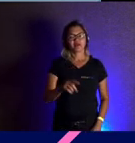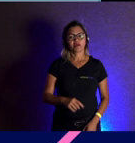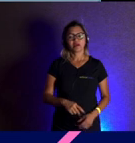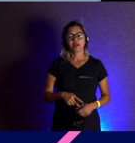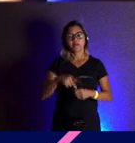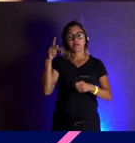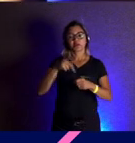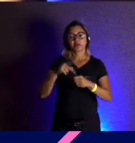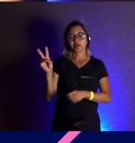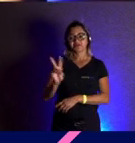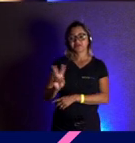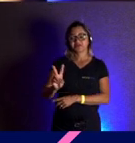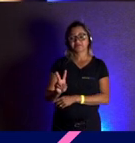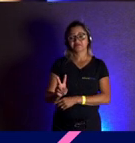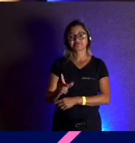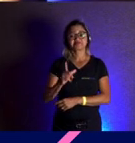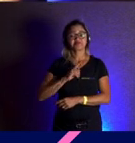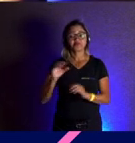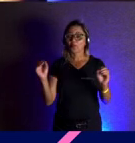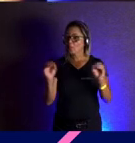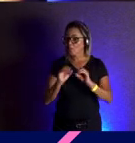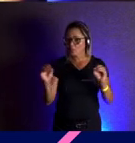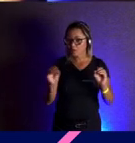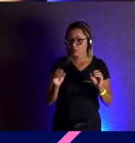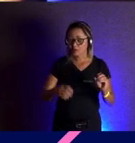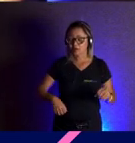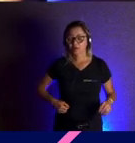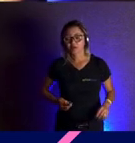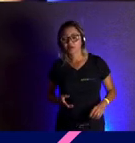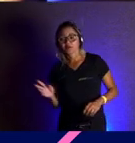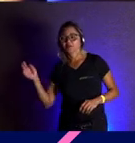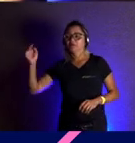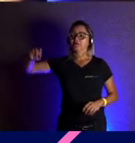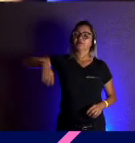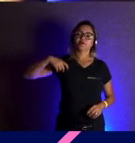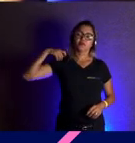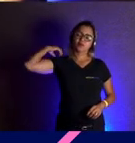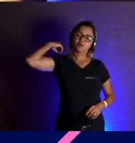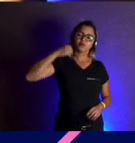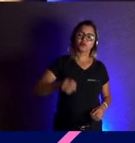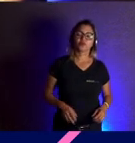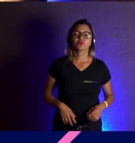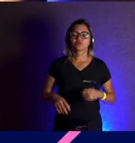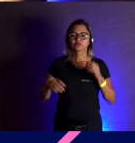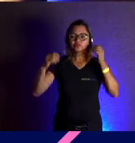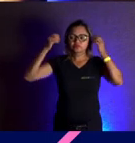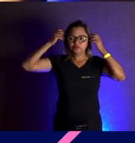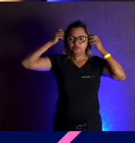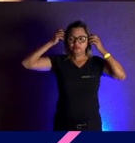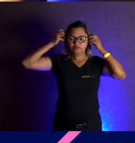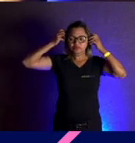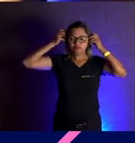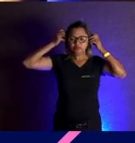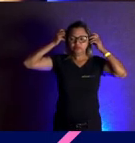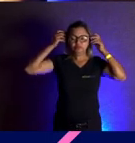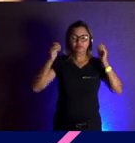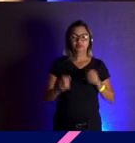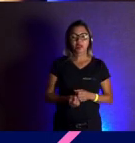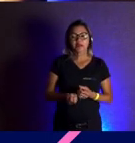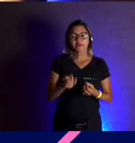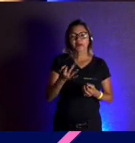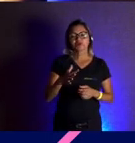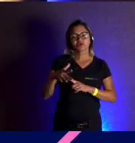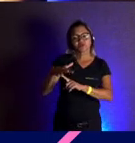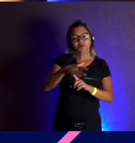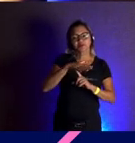este es el caso, con datos económicos de población, imaginen el caso en temas ambientales. No